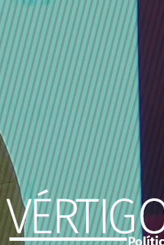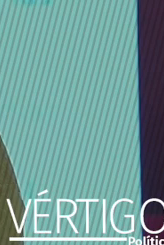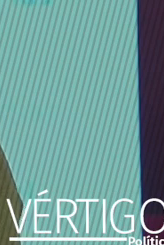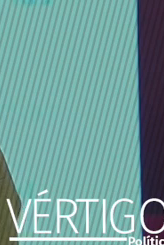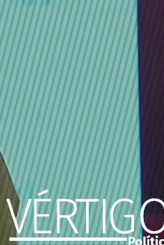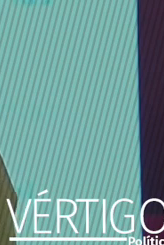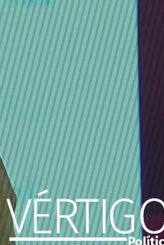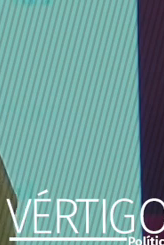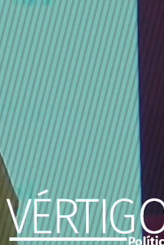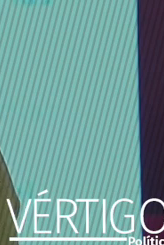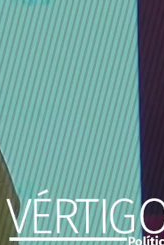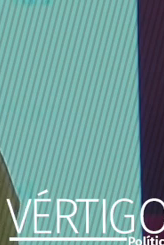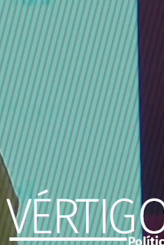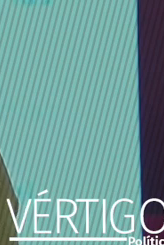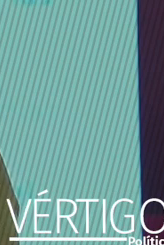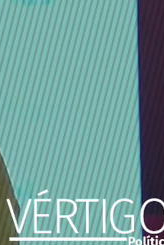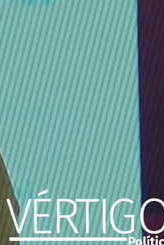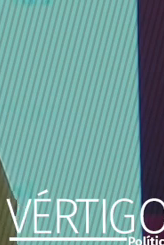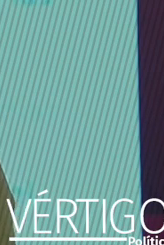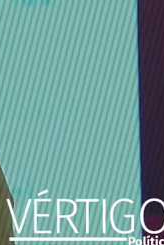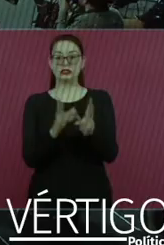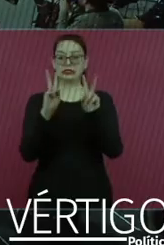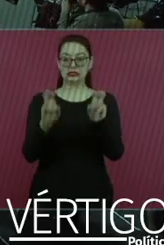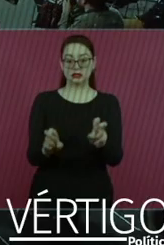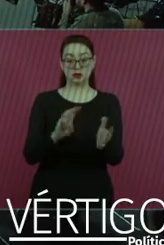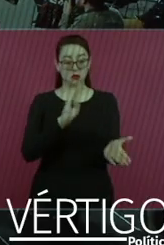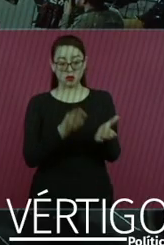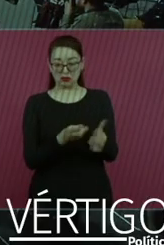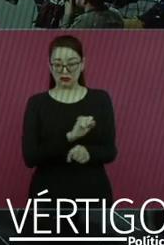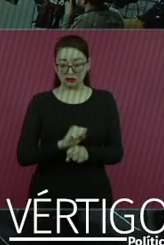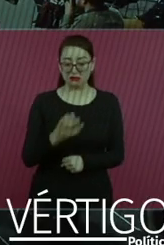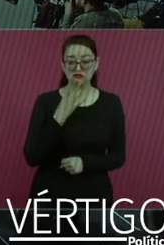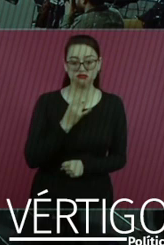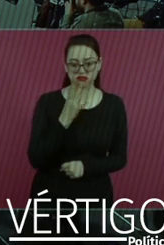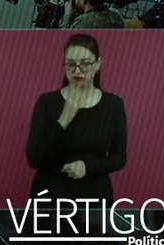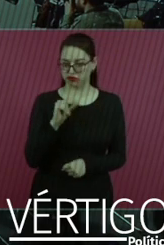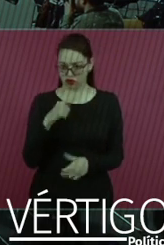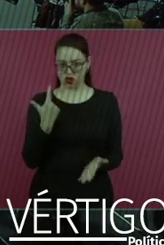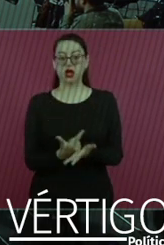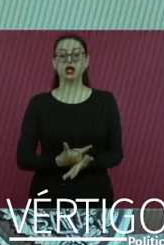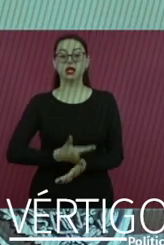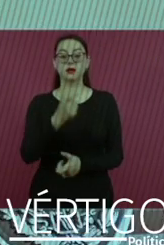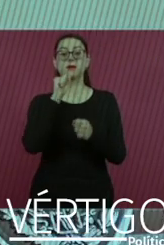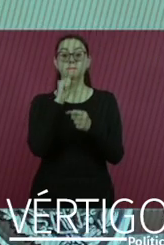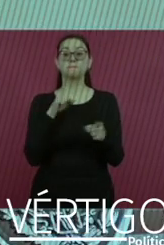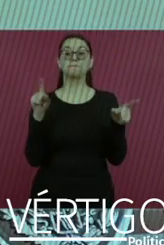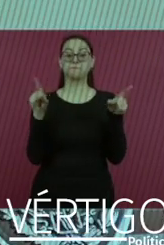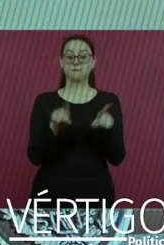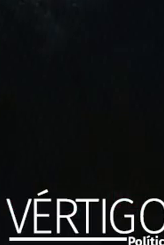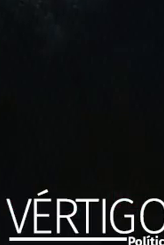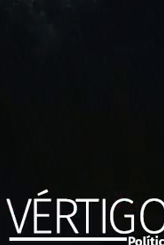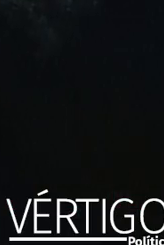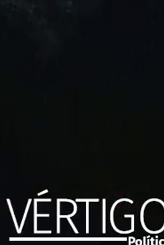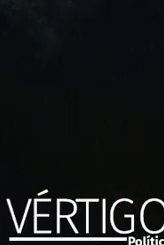preparar a maestros para identificar casos de maltrato animal por parte de niñas, niños y adolescentes en colaboración con el SIPINA y autoridades